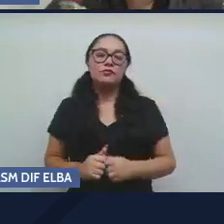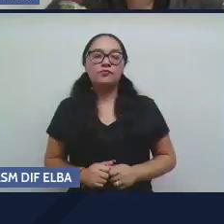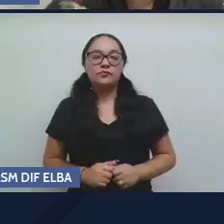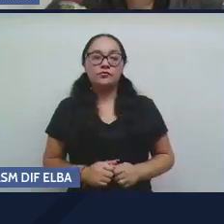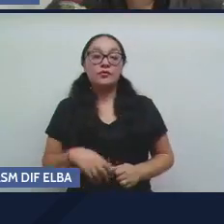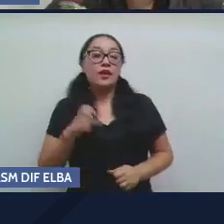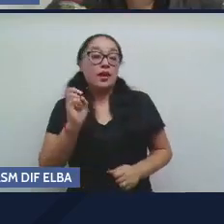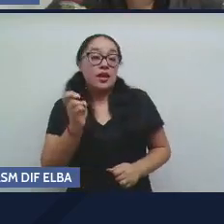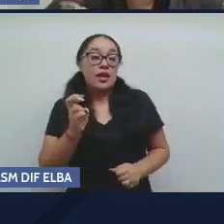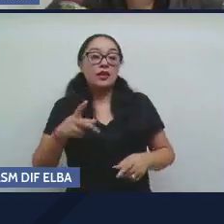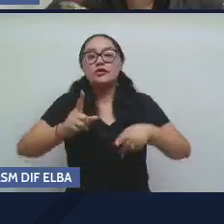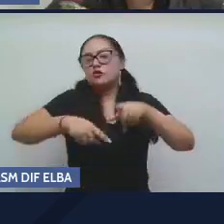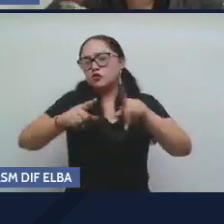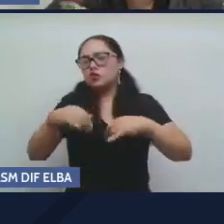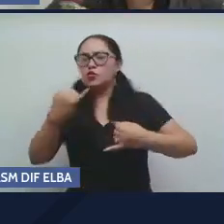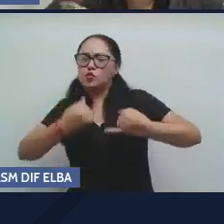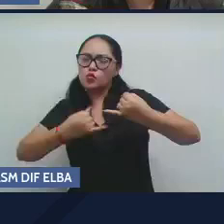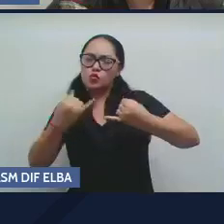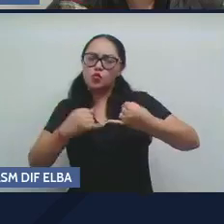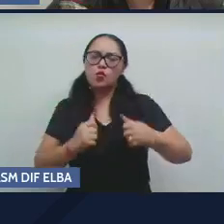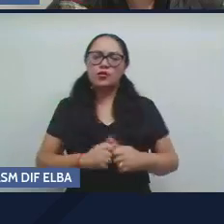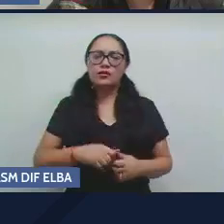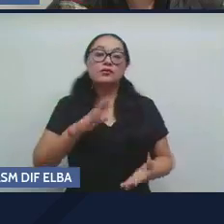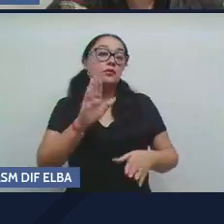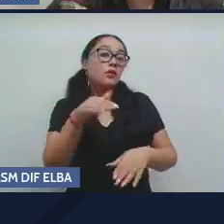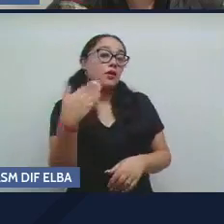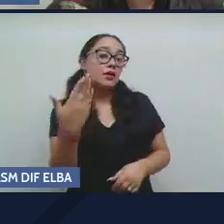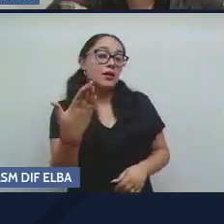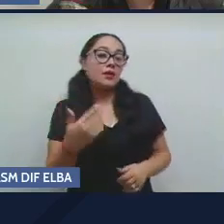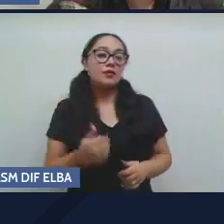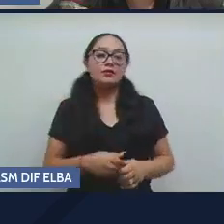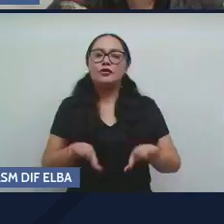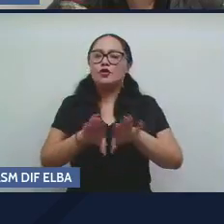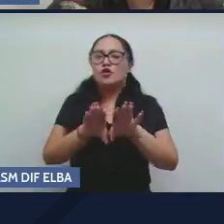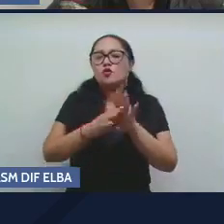juez si solicita que se acredite la propiedad